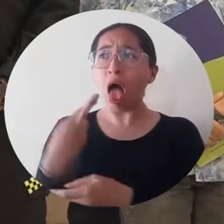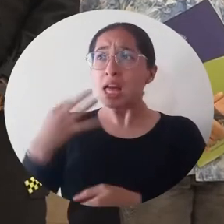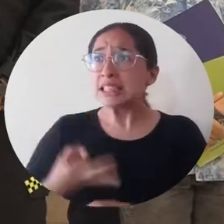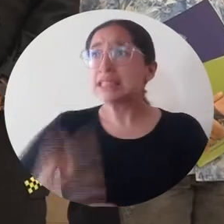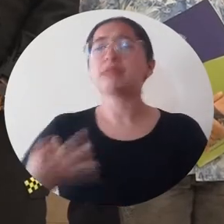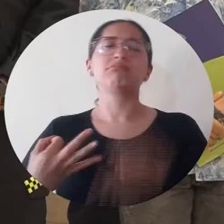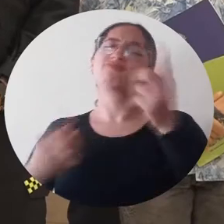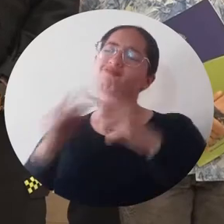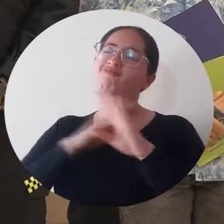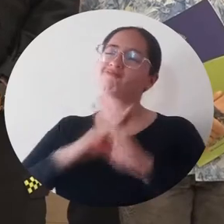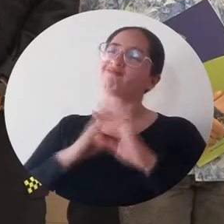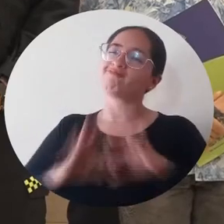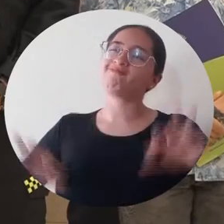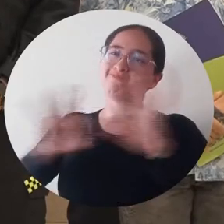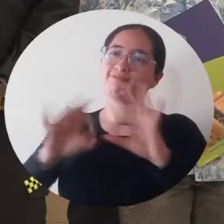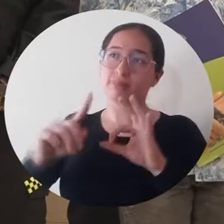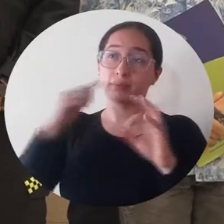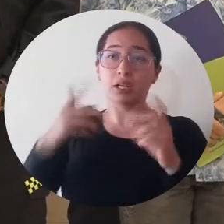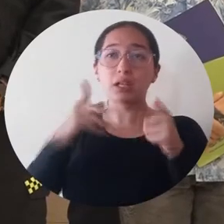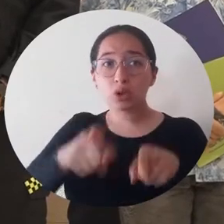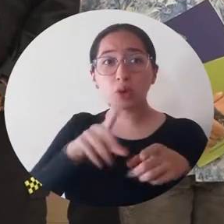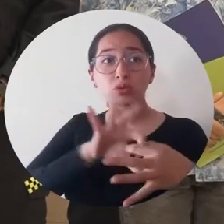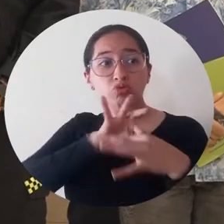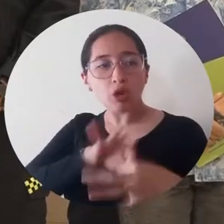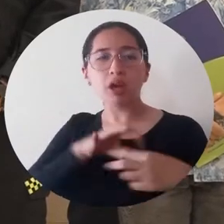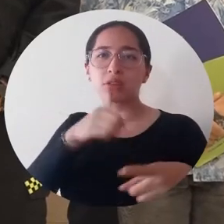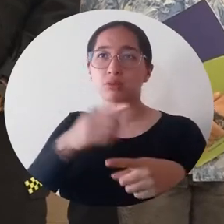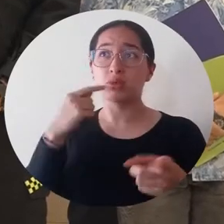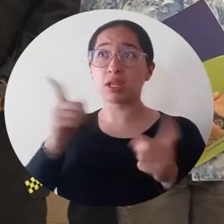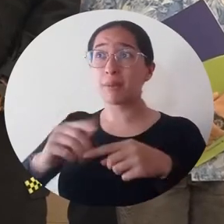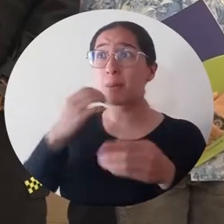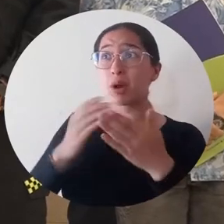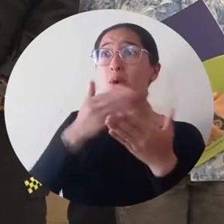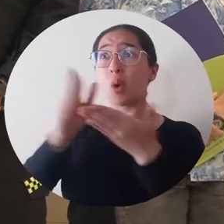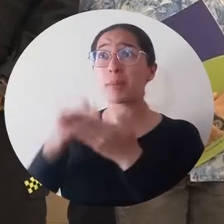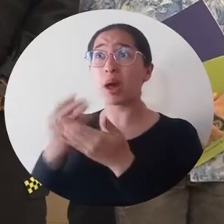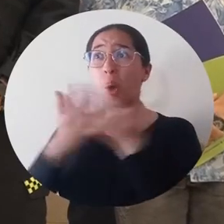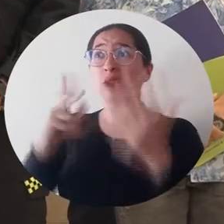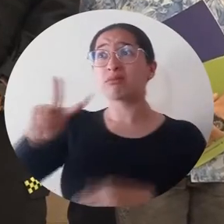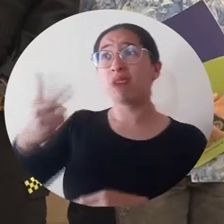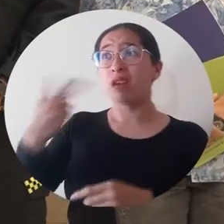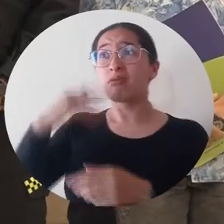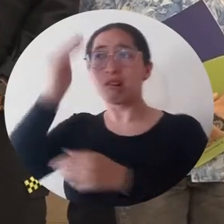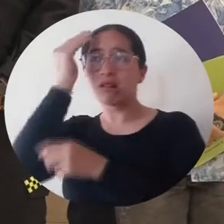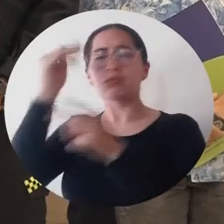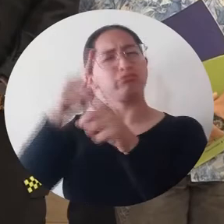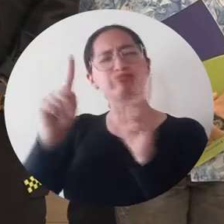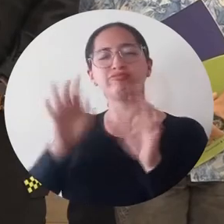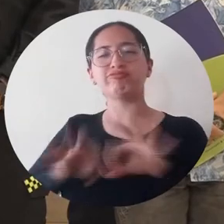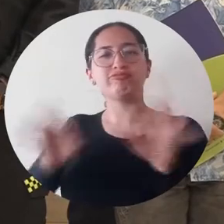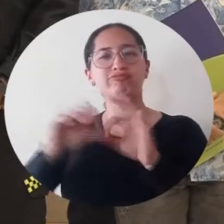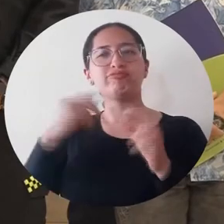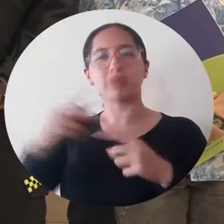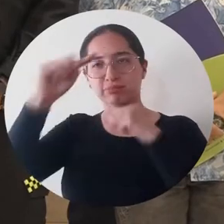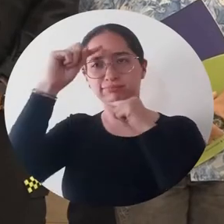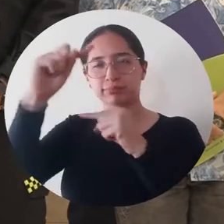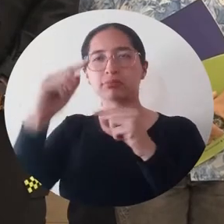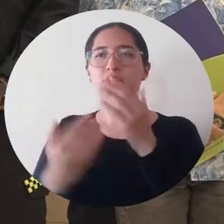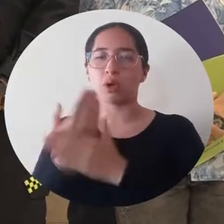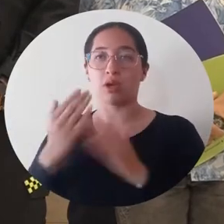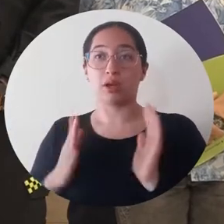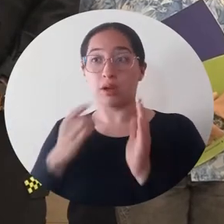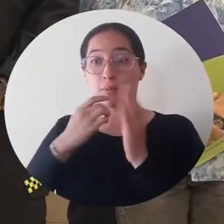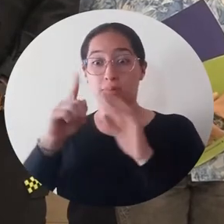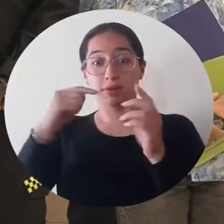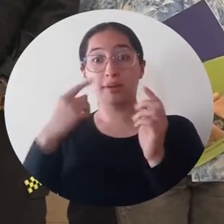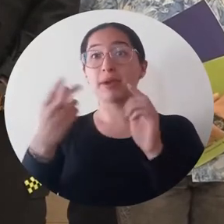en los anuncios que se van a hacer haya mucha cooperación ciudadana. Como universidad vamos a trabajar en una aplicación que permita, digamos, referenciar puntos críticos, pero que